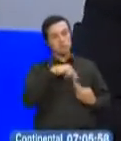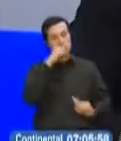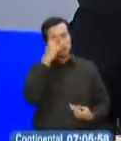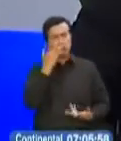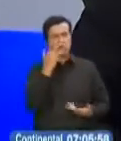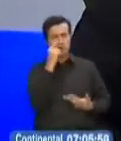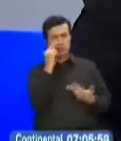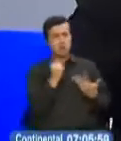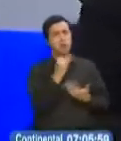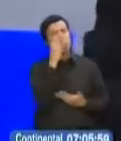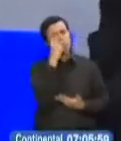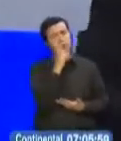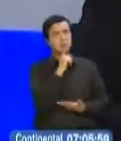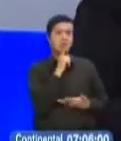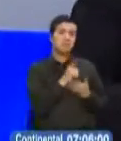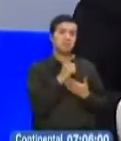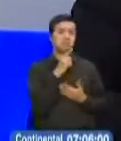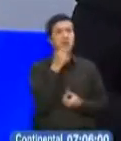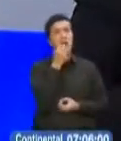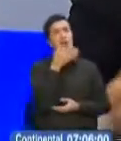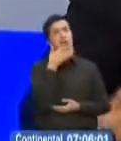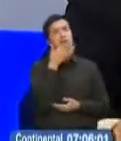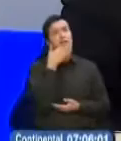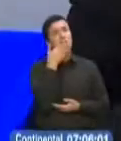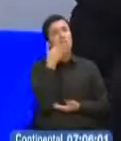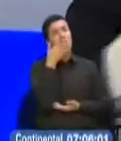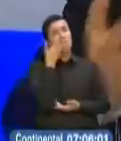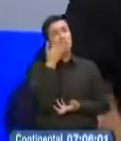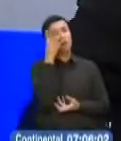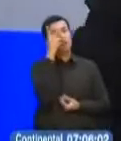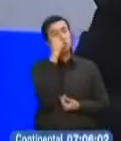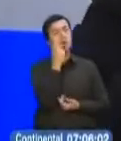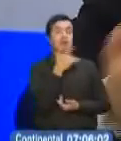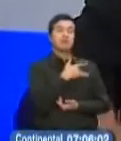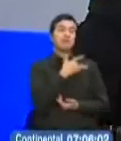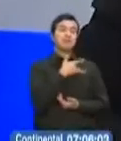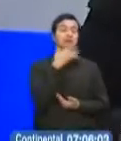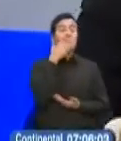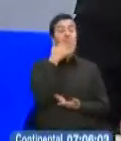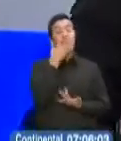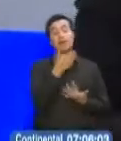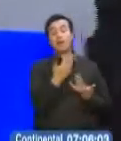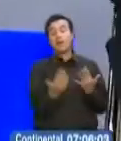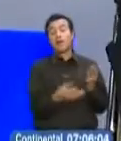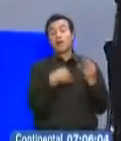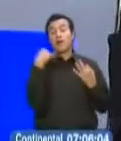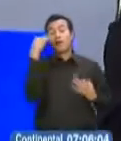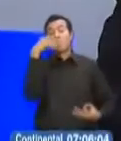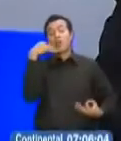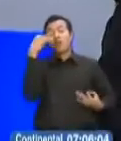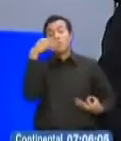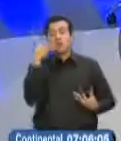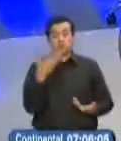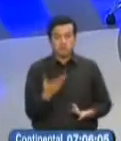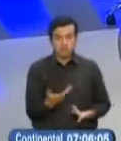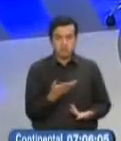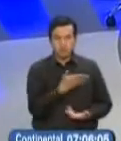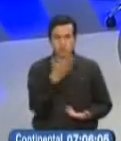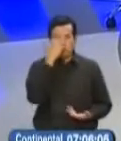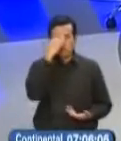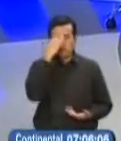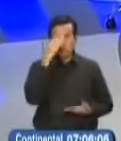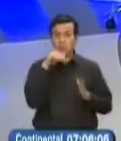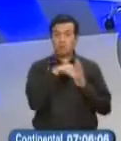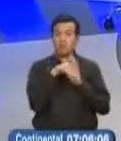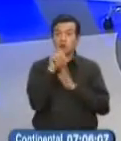etcétera, todo eso suena muy bonito, es que verbalizarlo, créanme, que suena muy bonito, enamora, atrae, toda la cuestión, pero lo cierto es que es el Banco del Sur, que